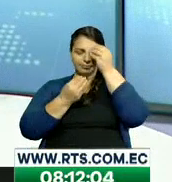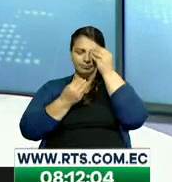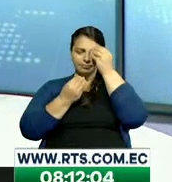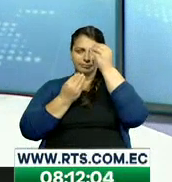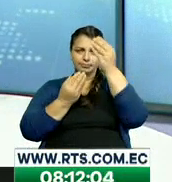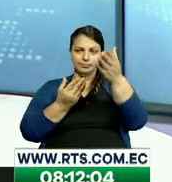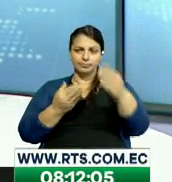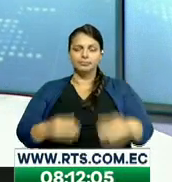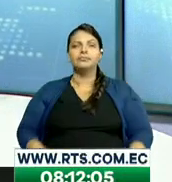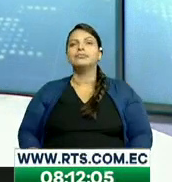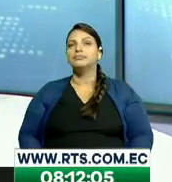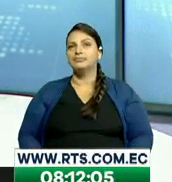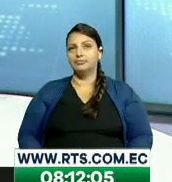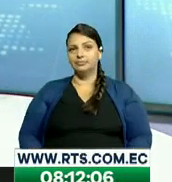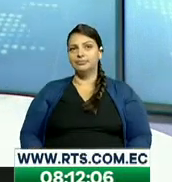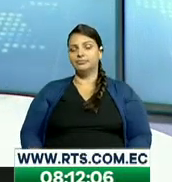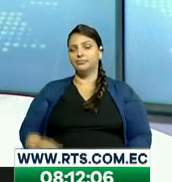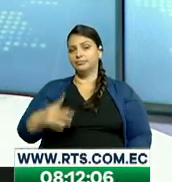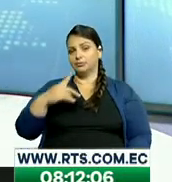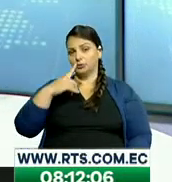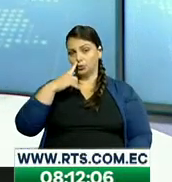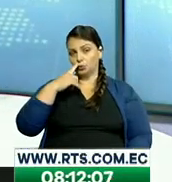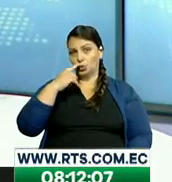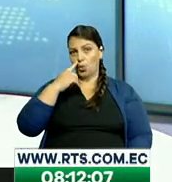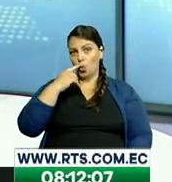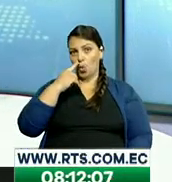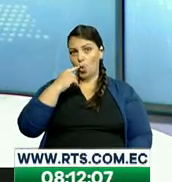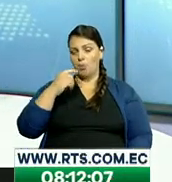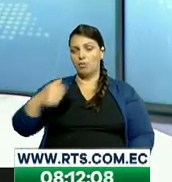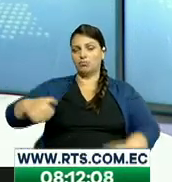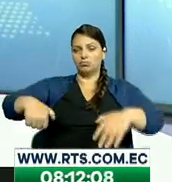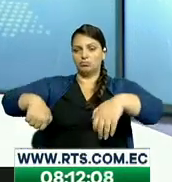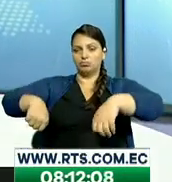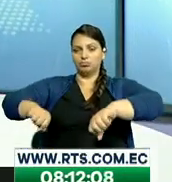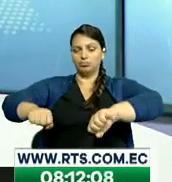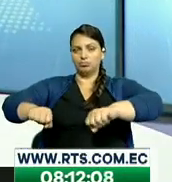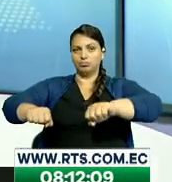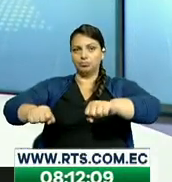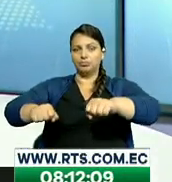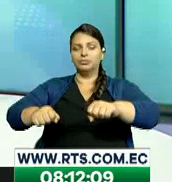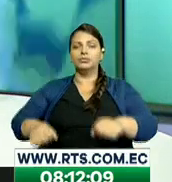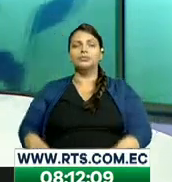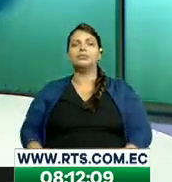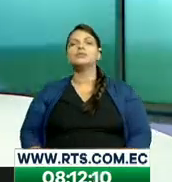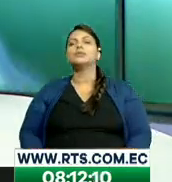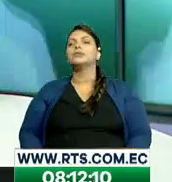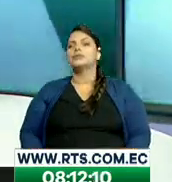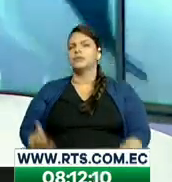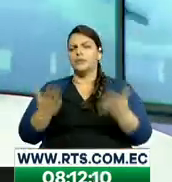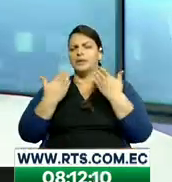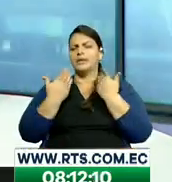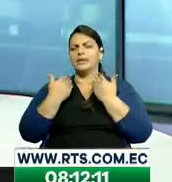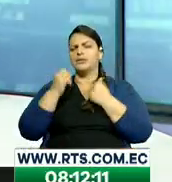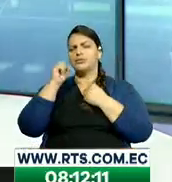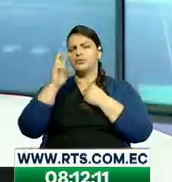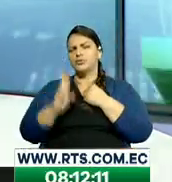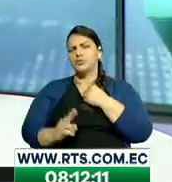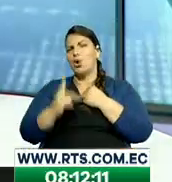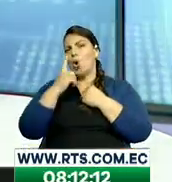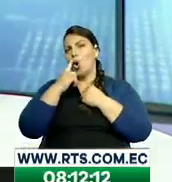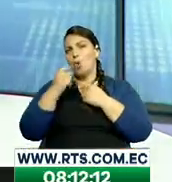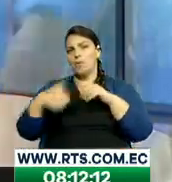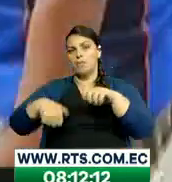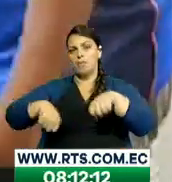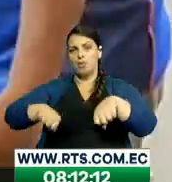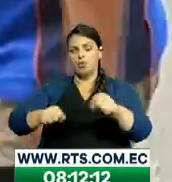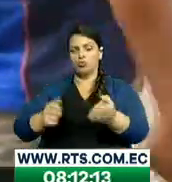intentó evitar que delincuentes robaran la moto de su cuñado por defenderlo. El hecho ocurrió en el sur de Guayaquil.